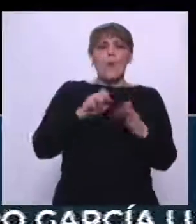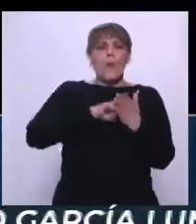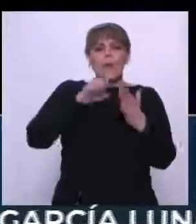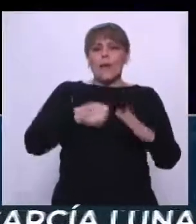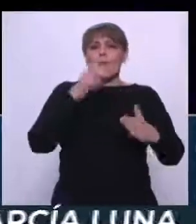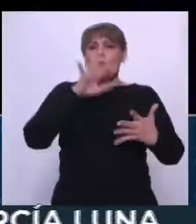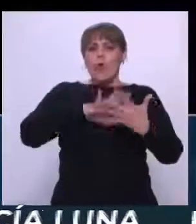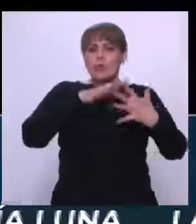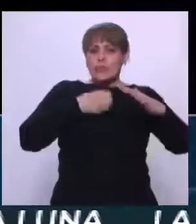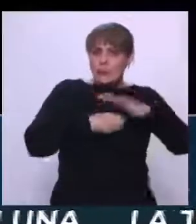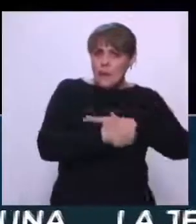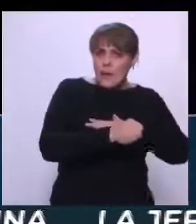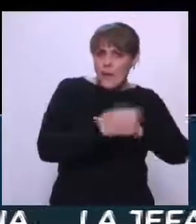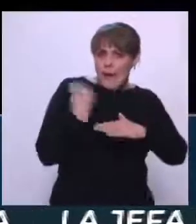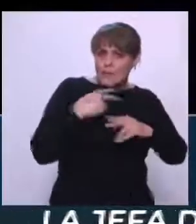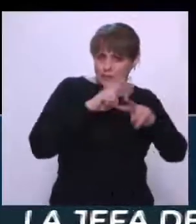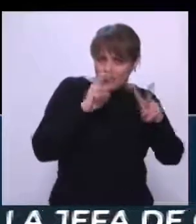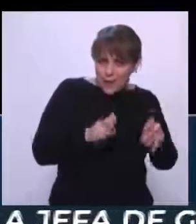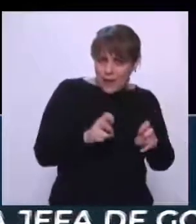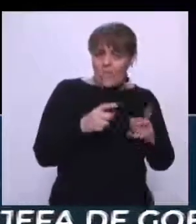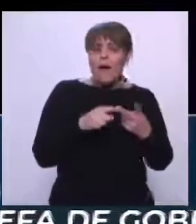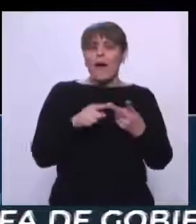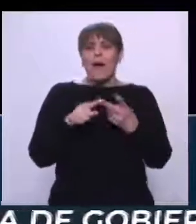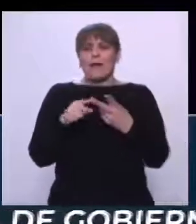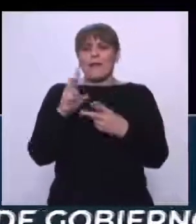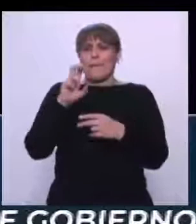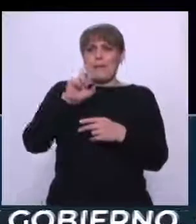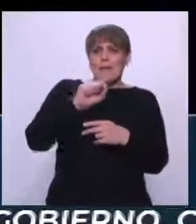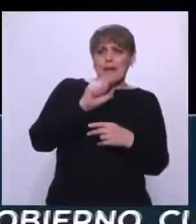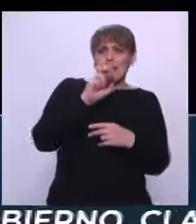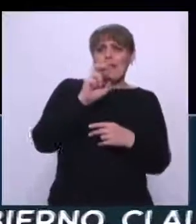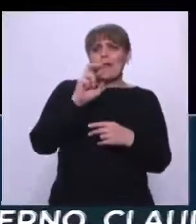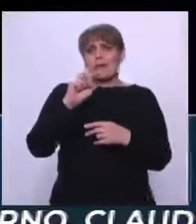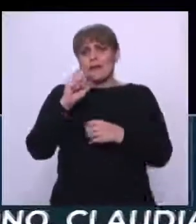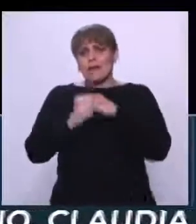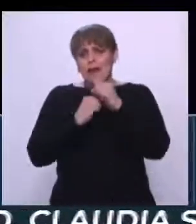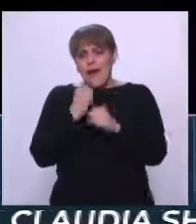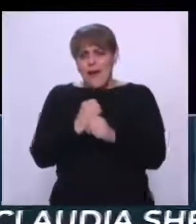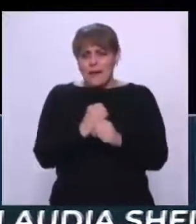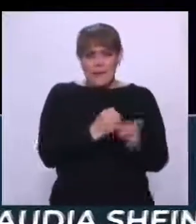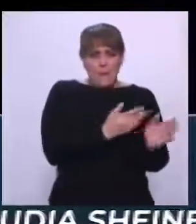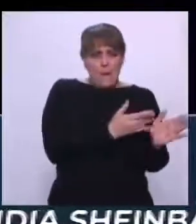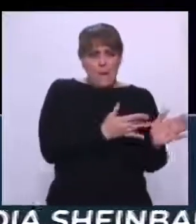con contratos que, bueno, 20, 30 años, y con los efectos